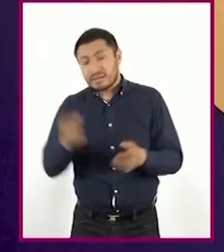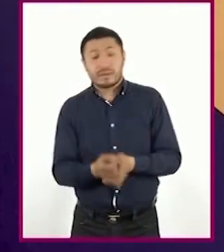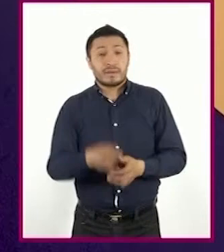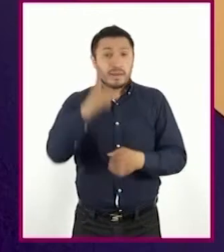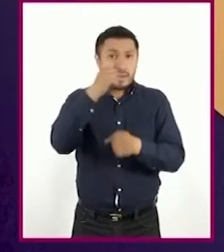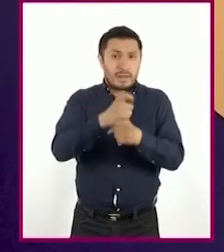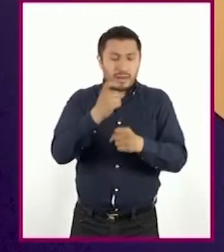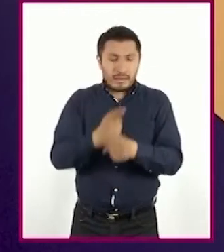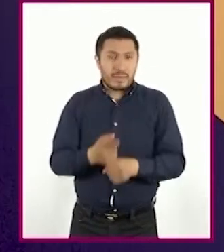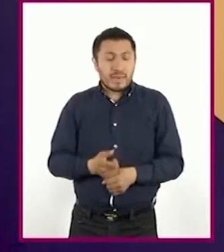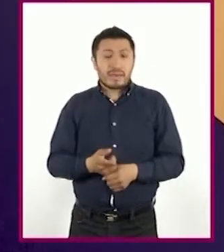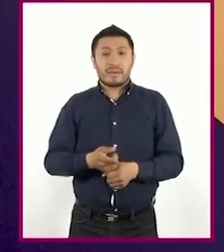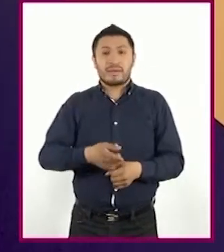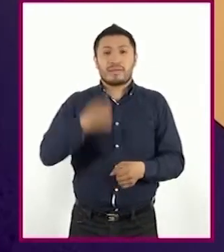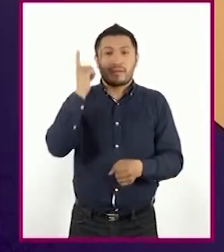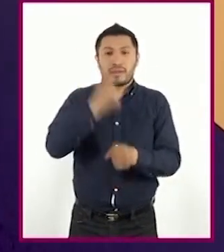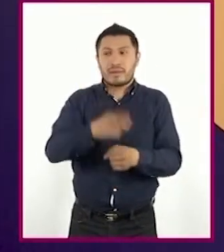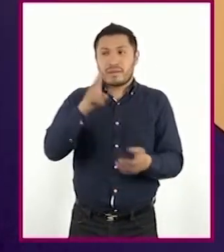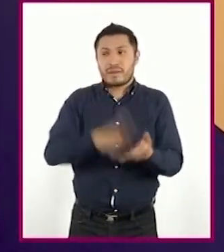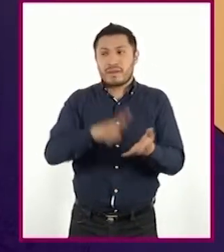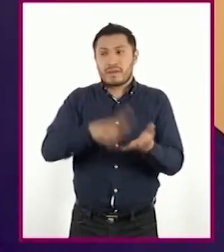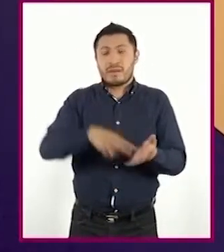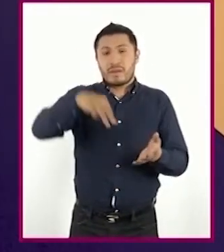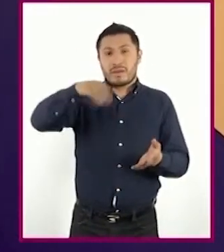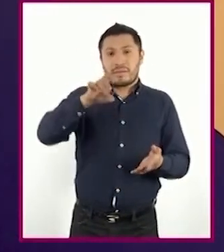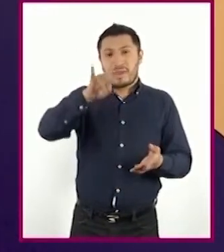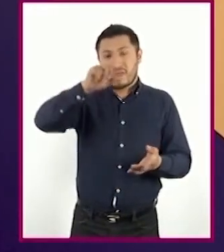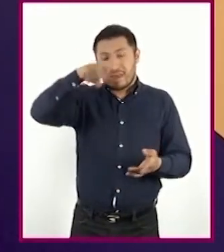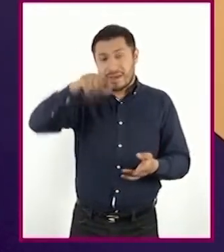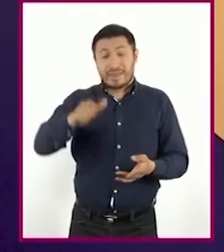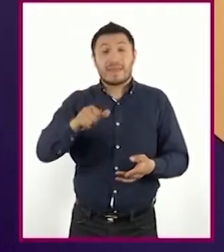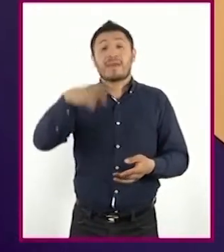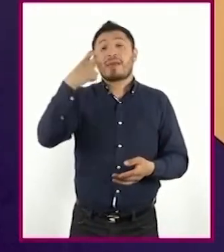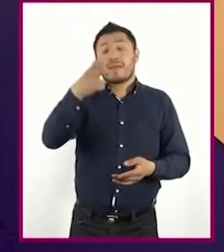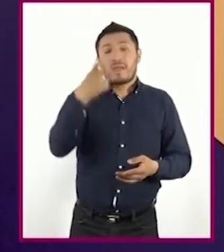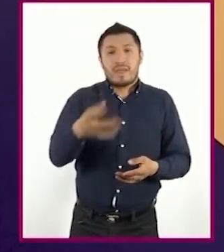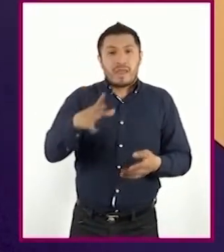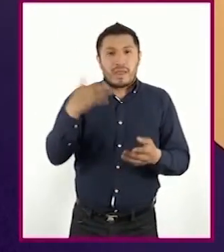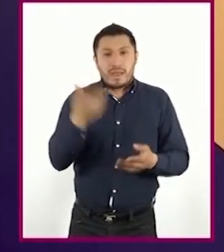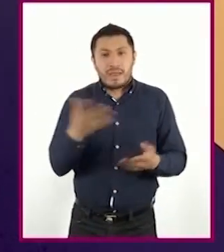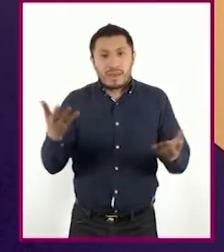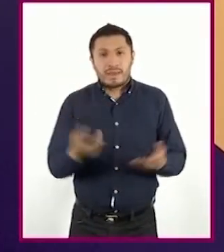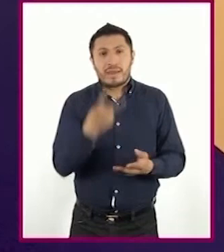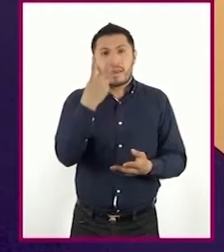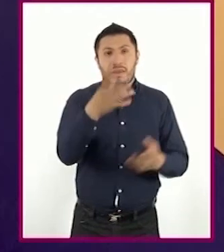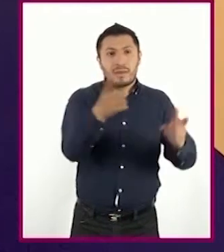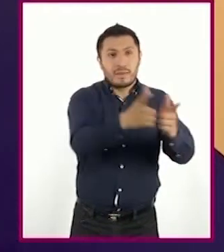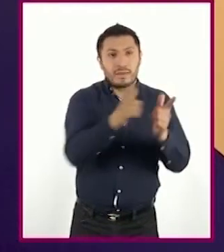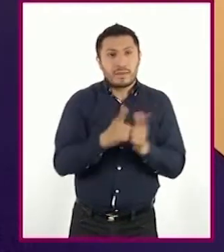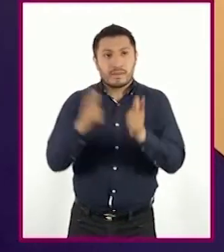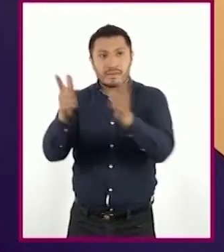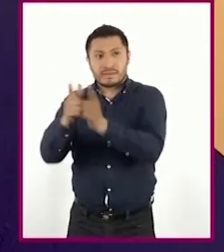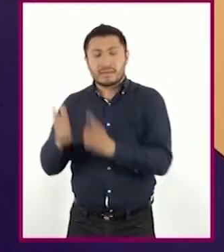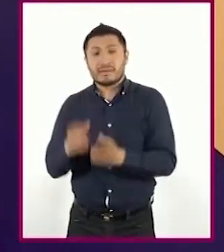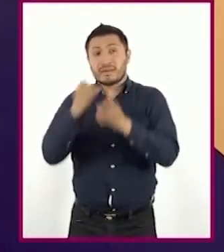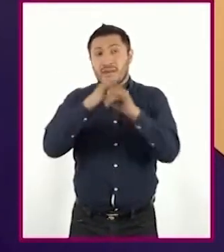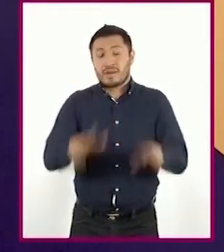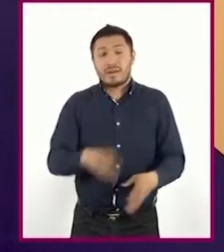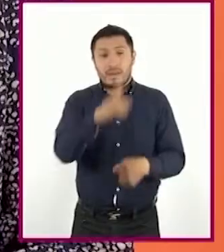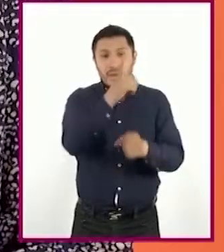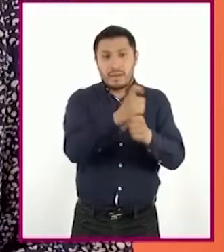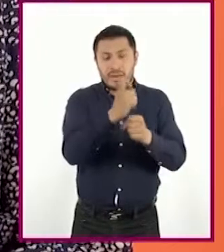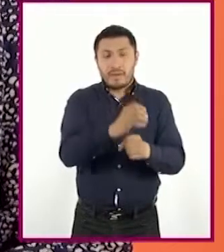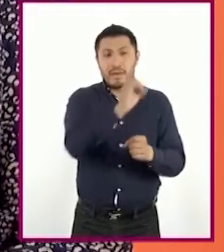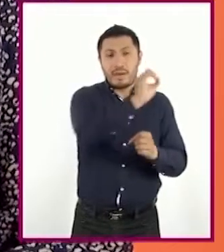se determina el valor de la mediana y a partir de ella se forman 2 grupos de datos. La primera mitad,